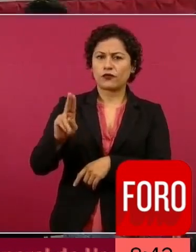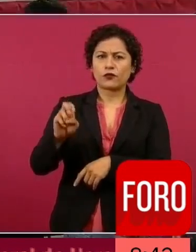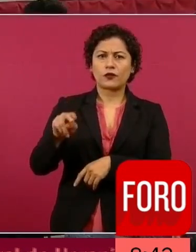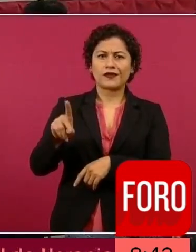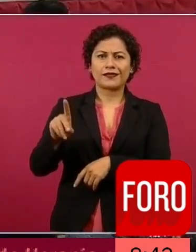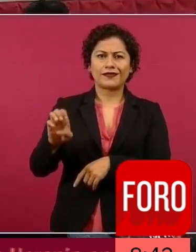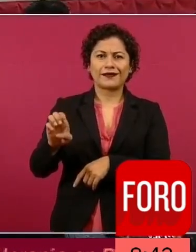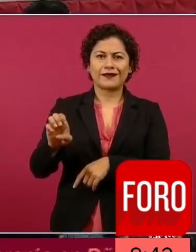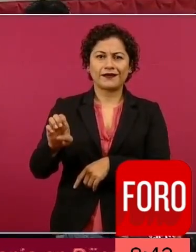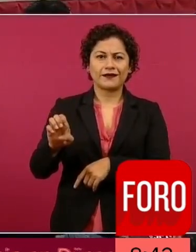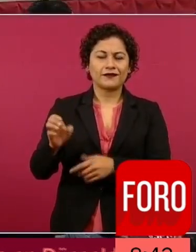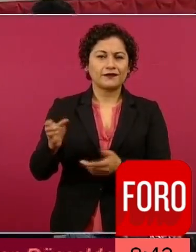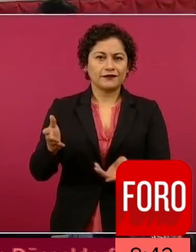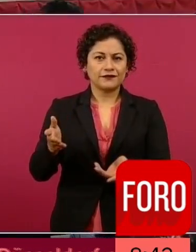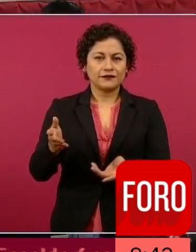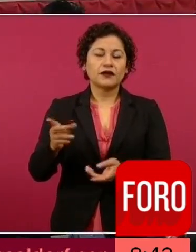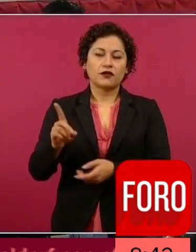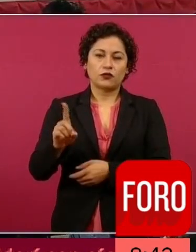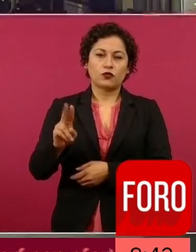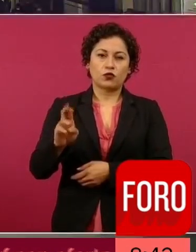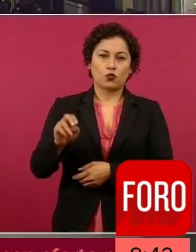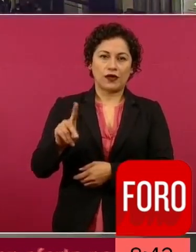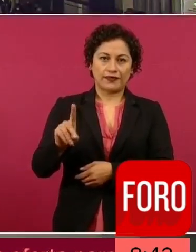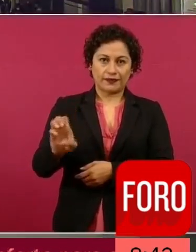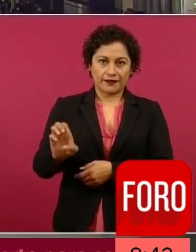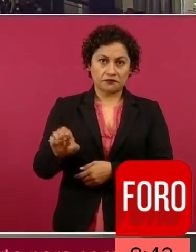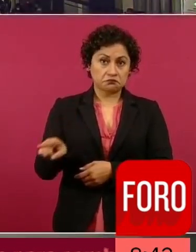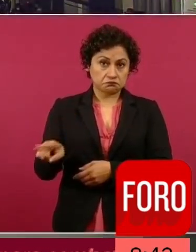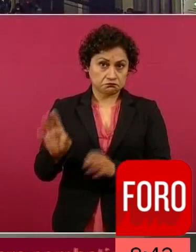Sí, el duende,